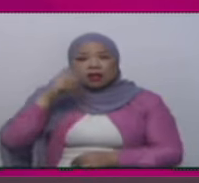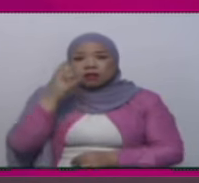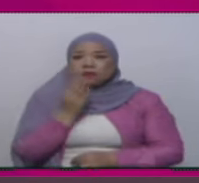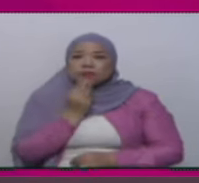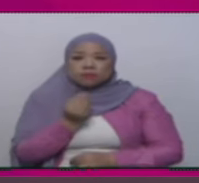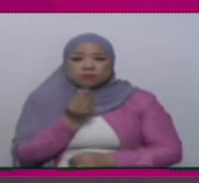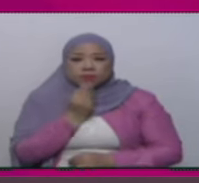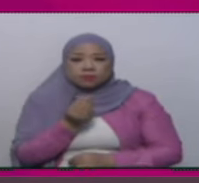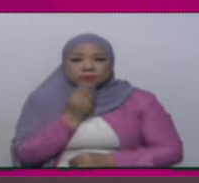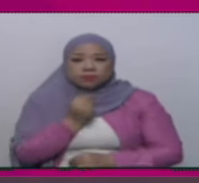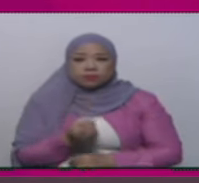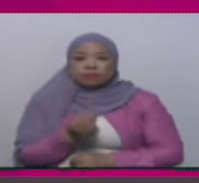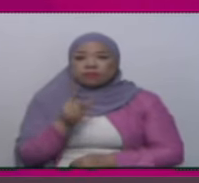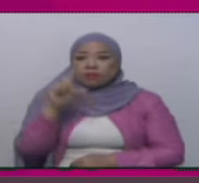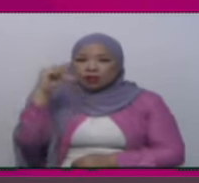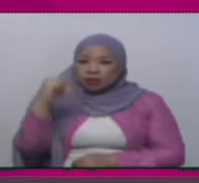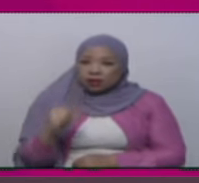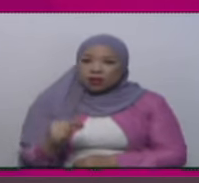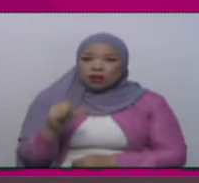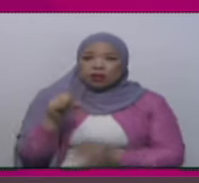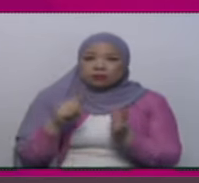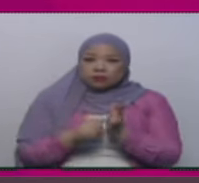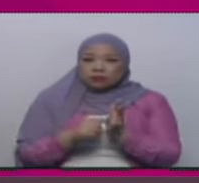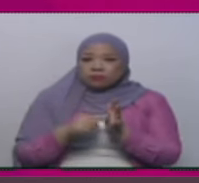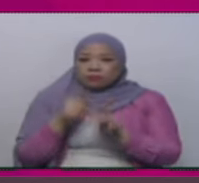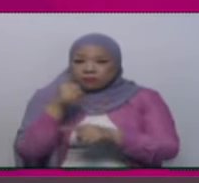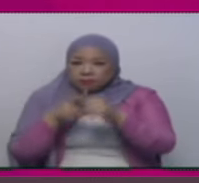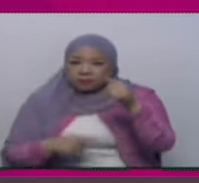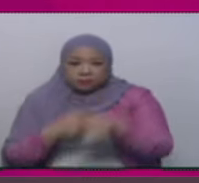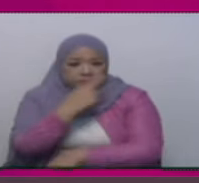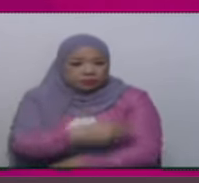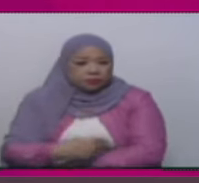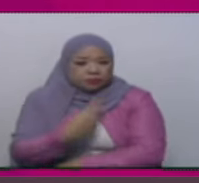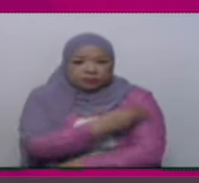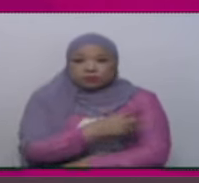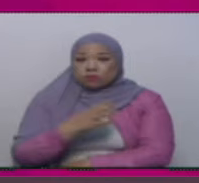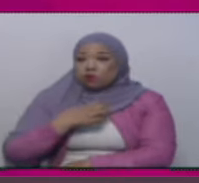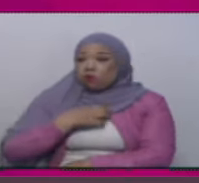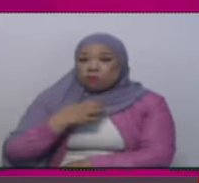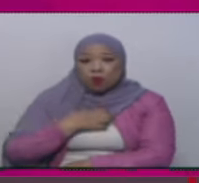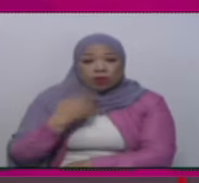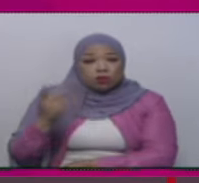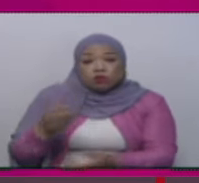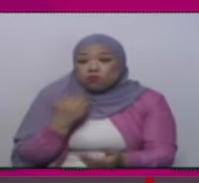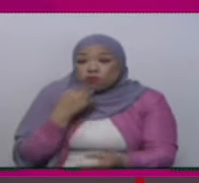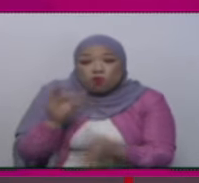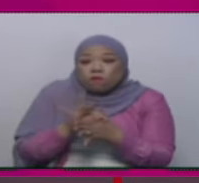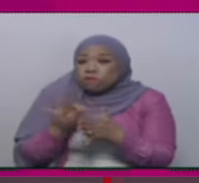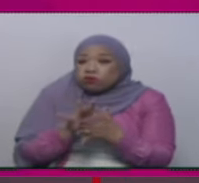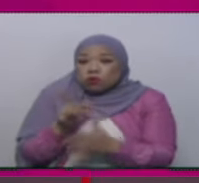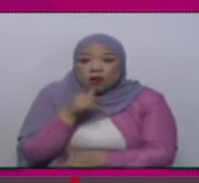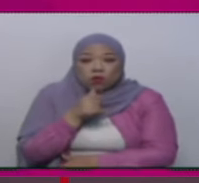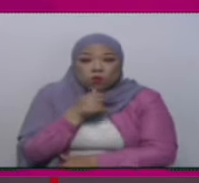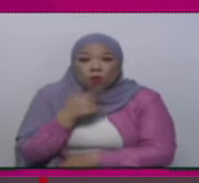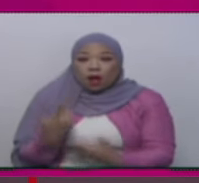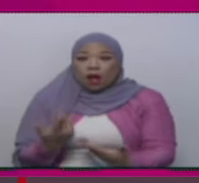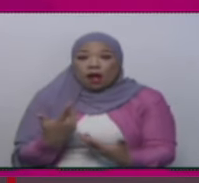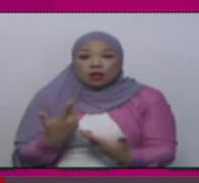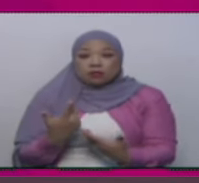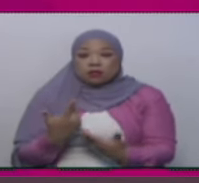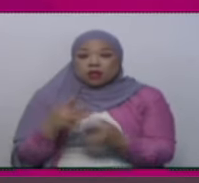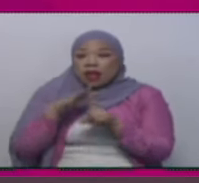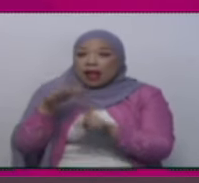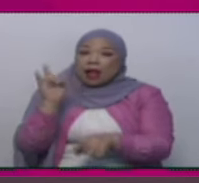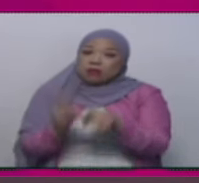de edificios dañados mínimo. Menos de la mitad de hospitales está operativo allá y además la vialidad ha sido destruida en